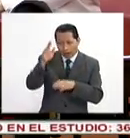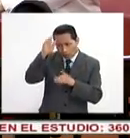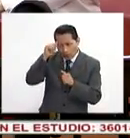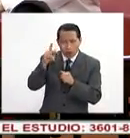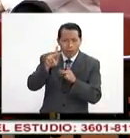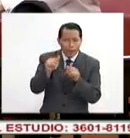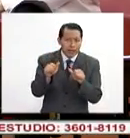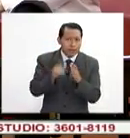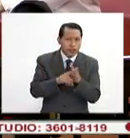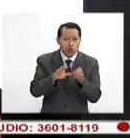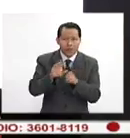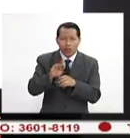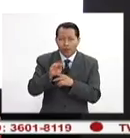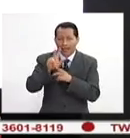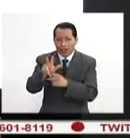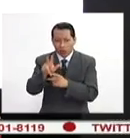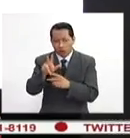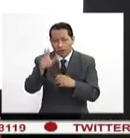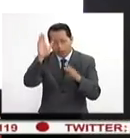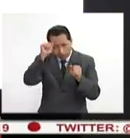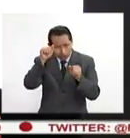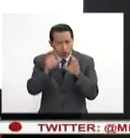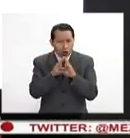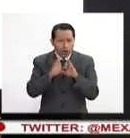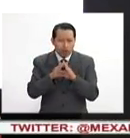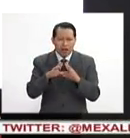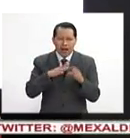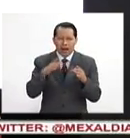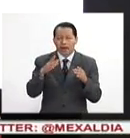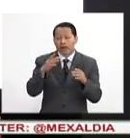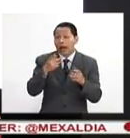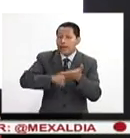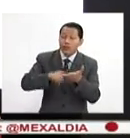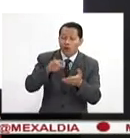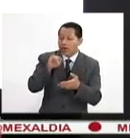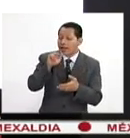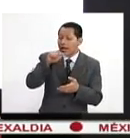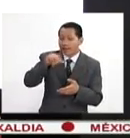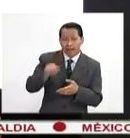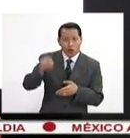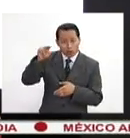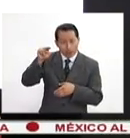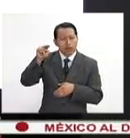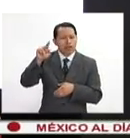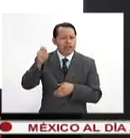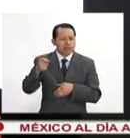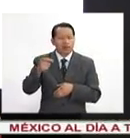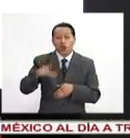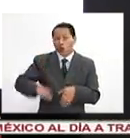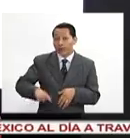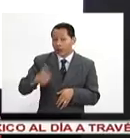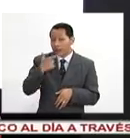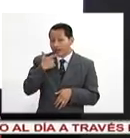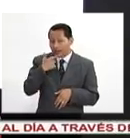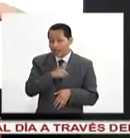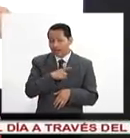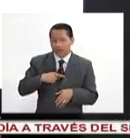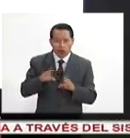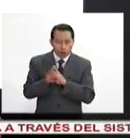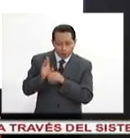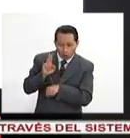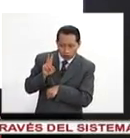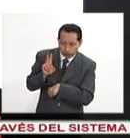Paz de 1998, que esencialmente terminó el conflicto bélico en Irlanda del Norte, se acordó que el gobierno británico tendría que ser un